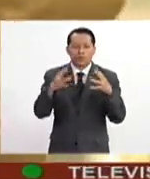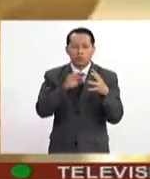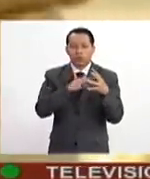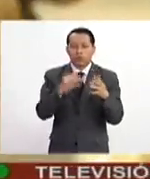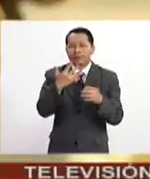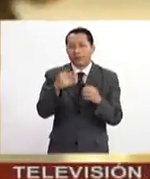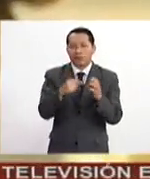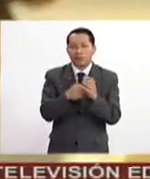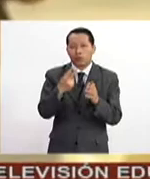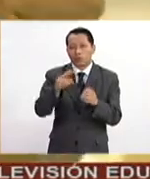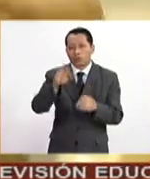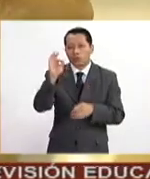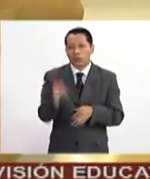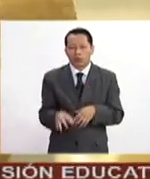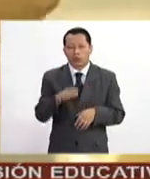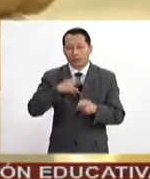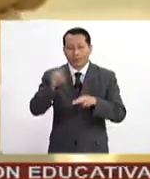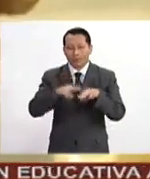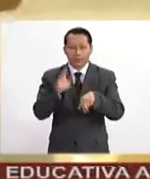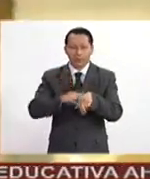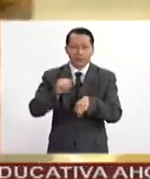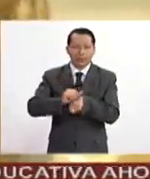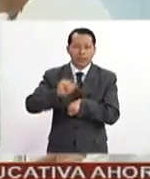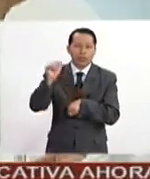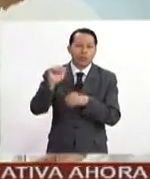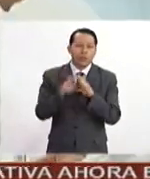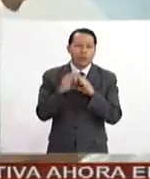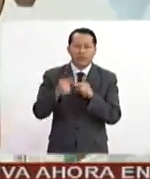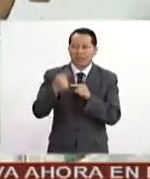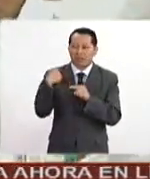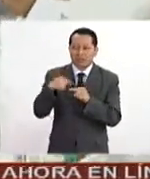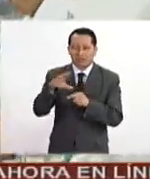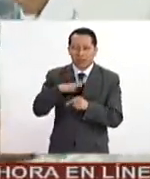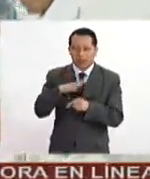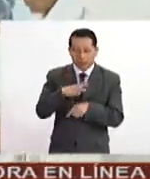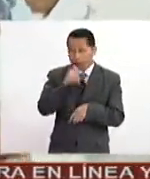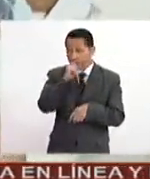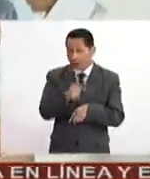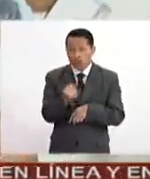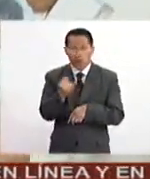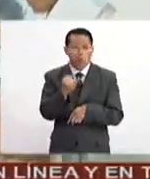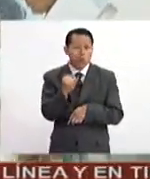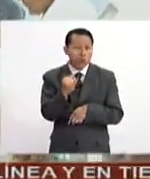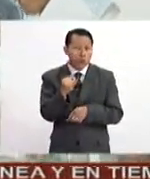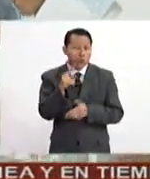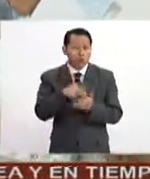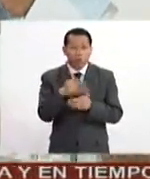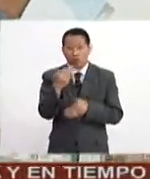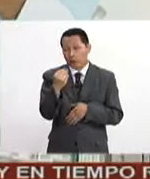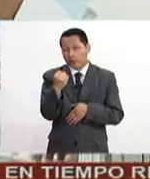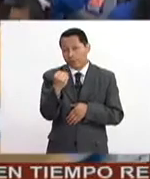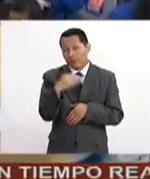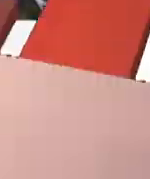en 5.2%, el nivel más alto, por cierto, desde la segunda quincena de junio del 2009.